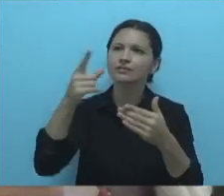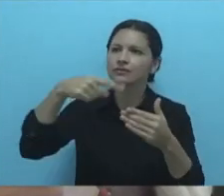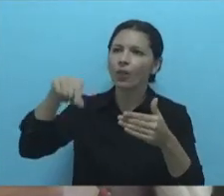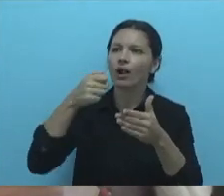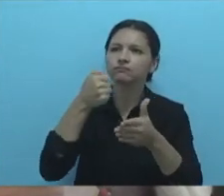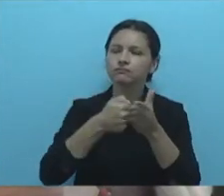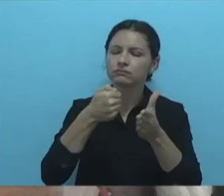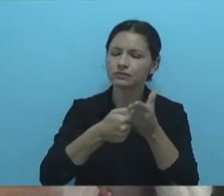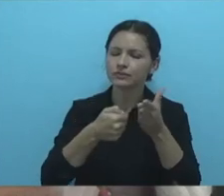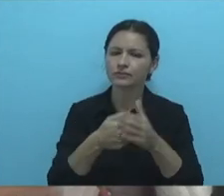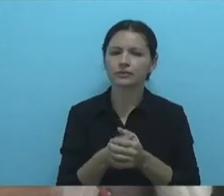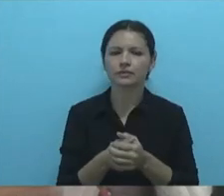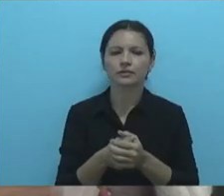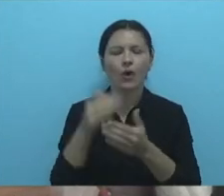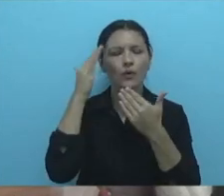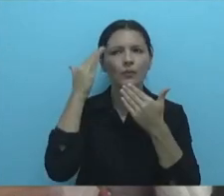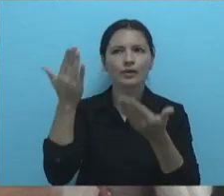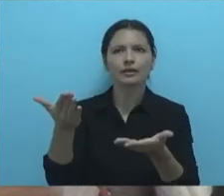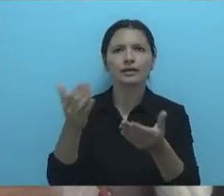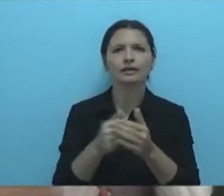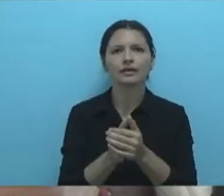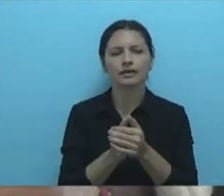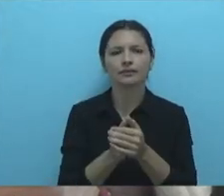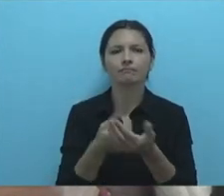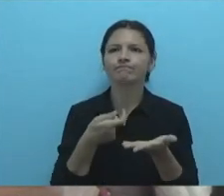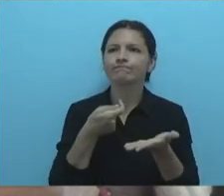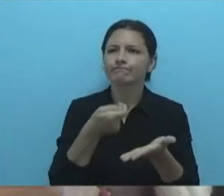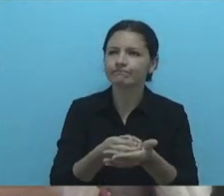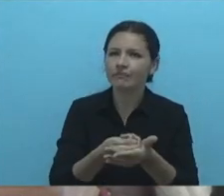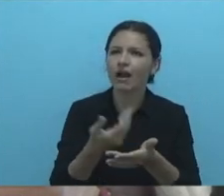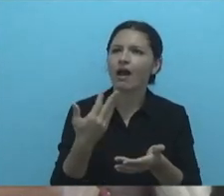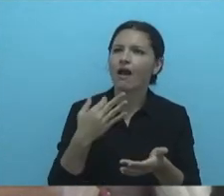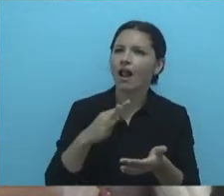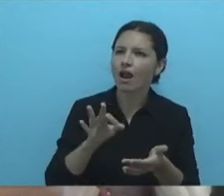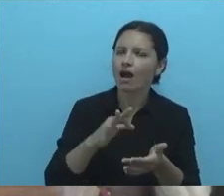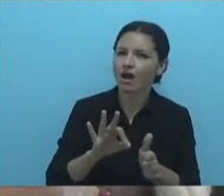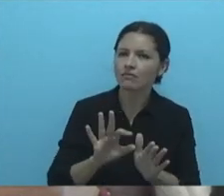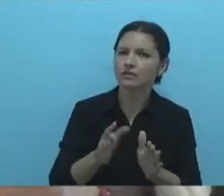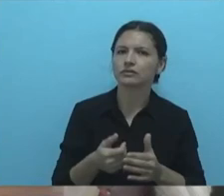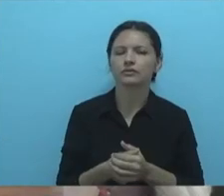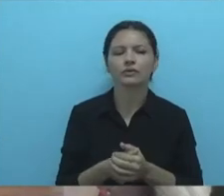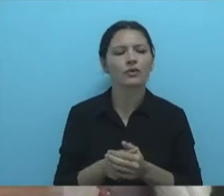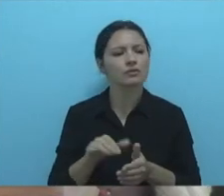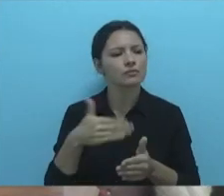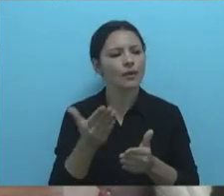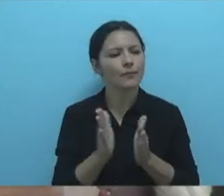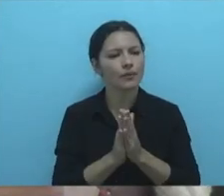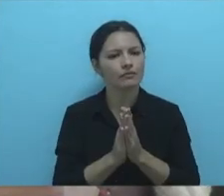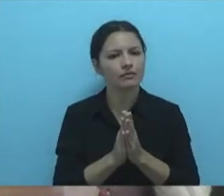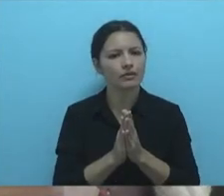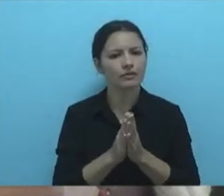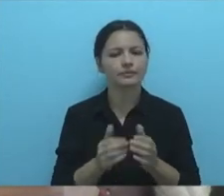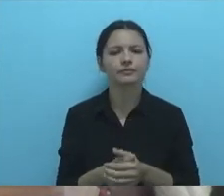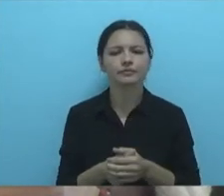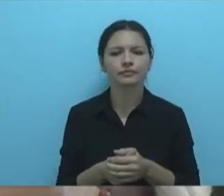les debemos un homenaje les debemos una reparación por eso pido a todos mis colegas diputados